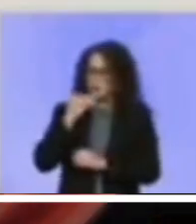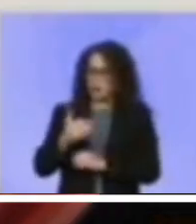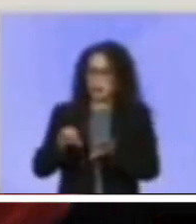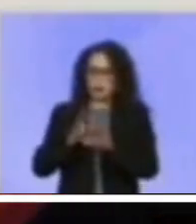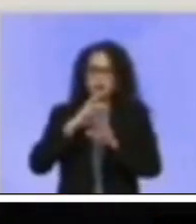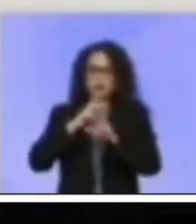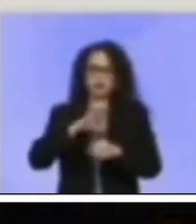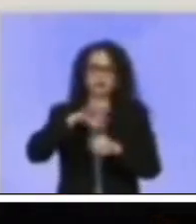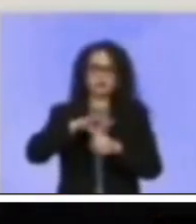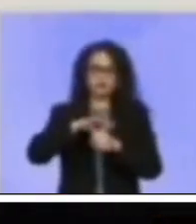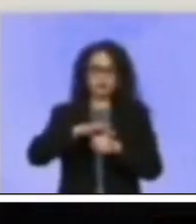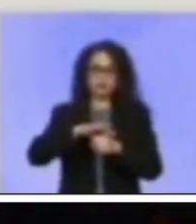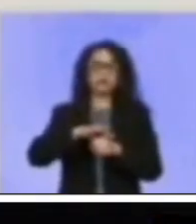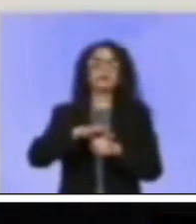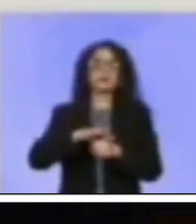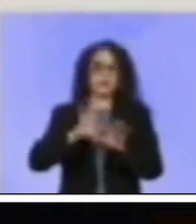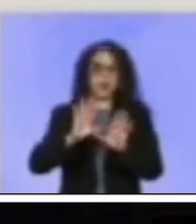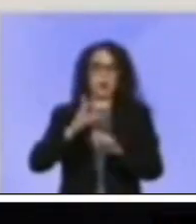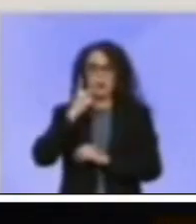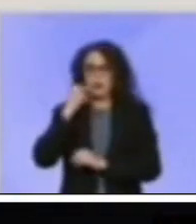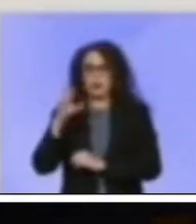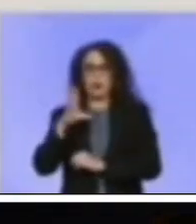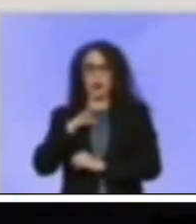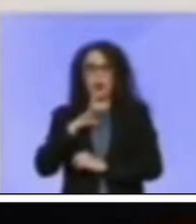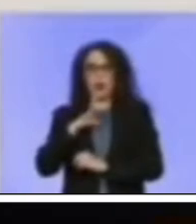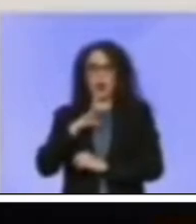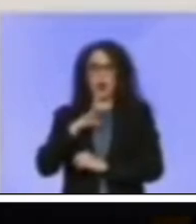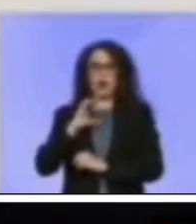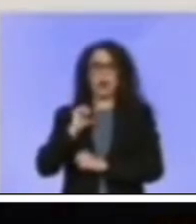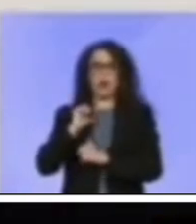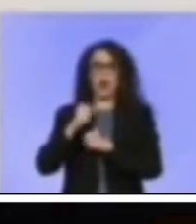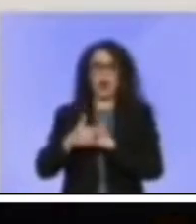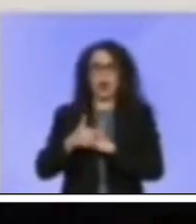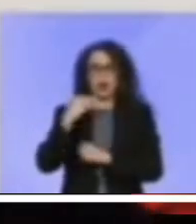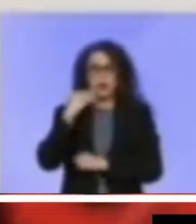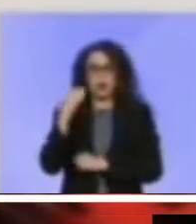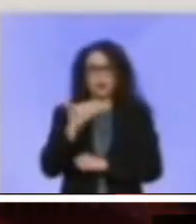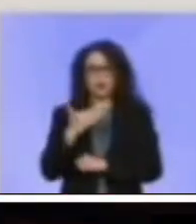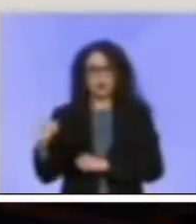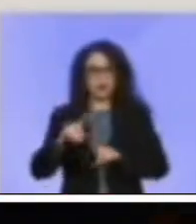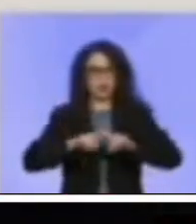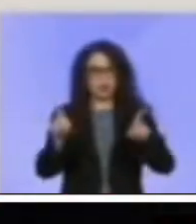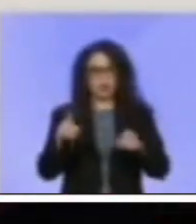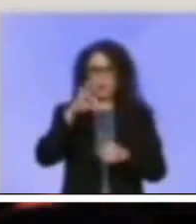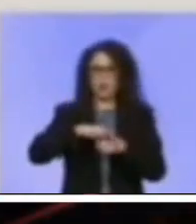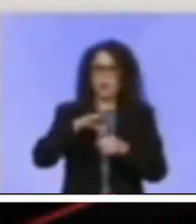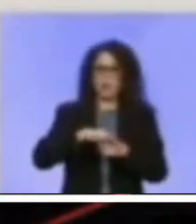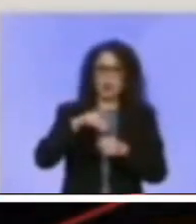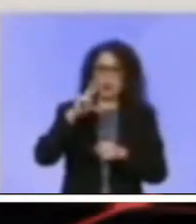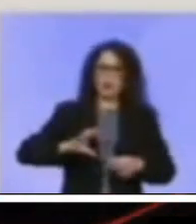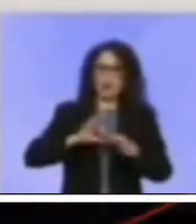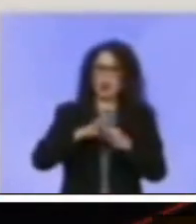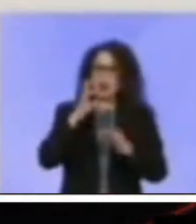elección, por lo que hace a la supuesta existencia de una diferencia injustificada de votos entre la